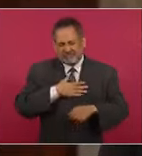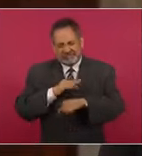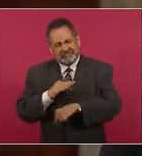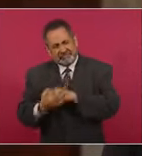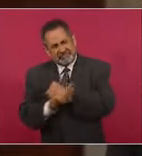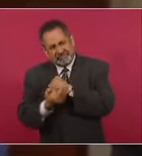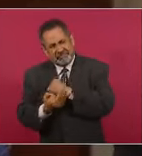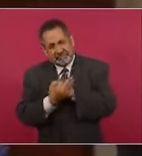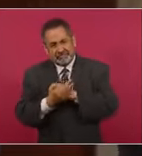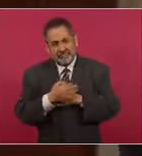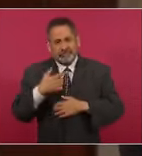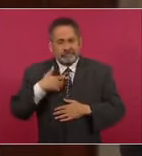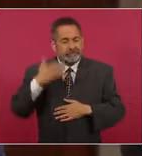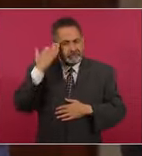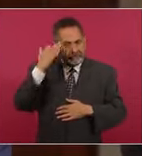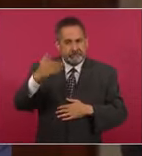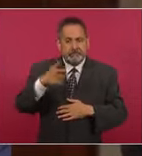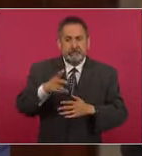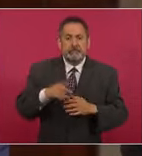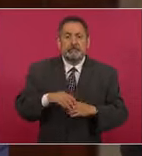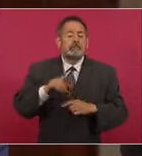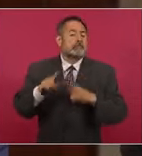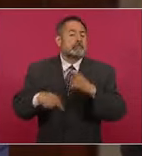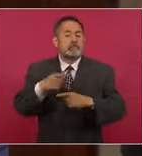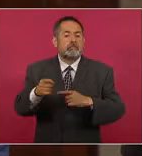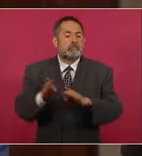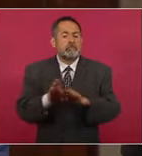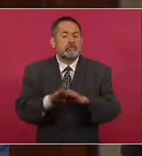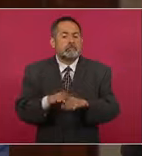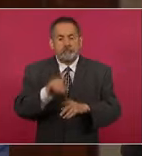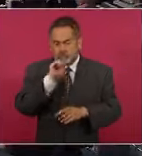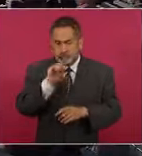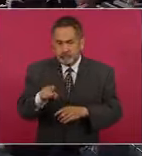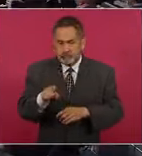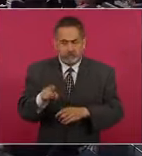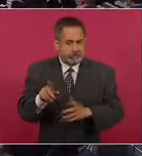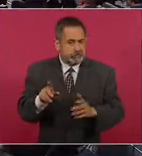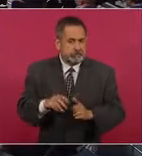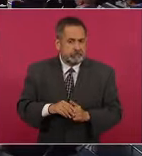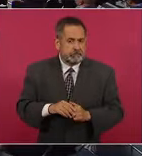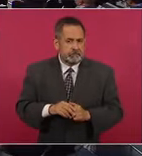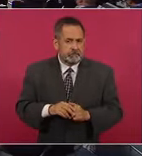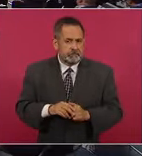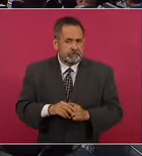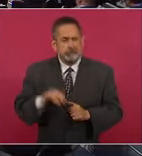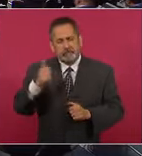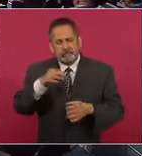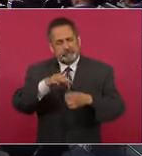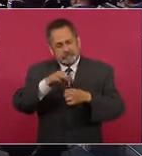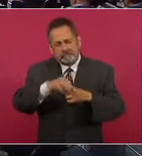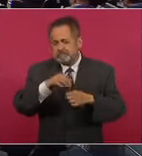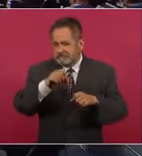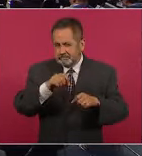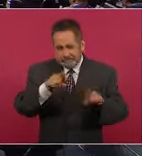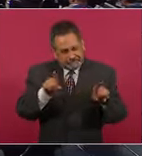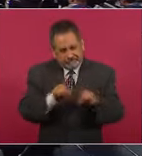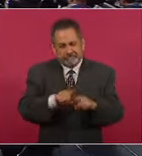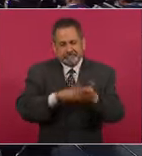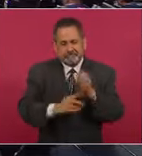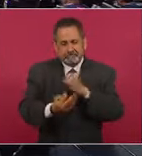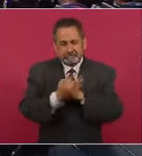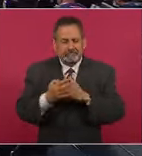y fue tremendo, y luego también en las otras elecciones. Y yo